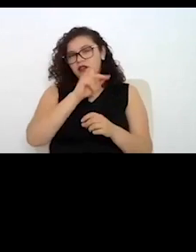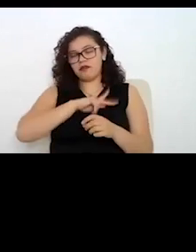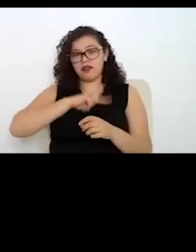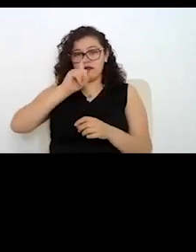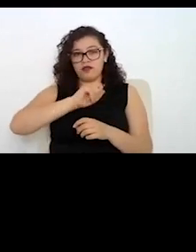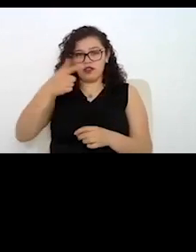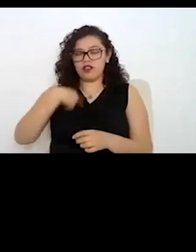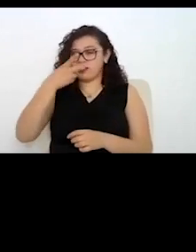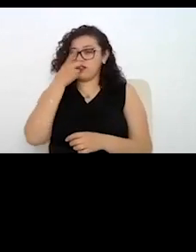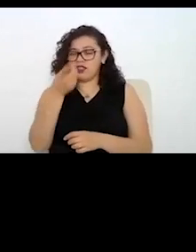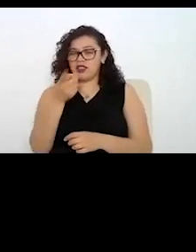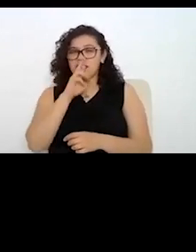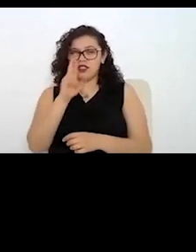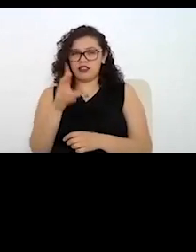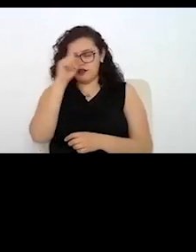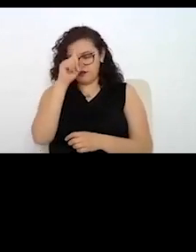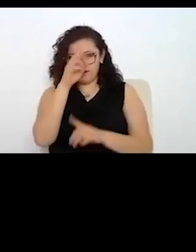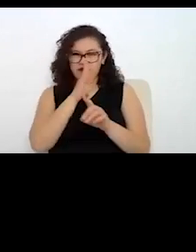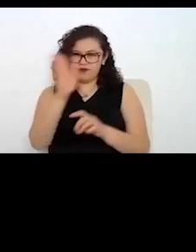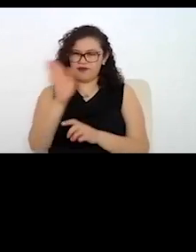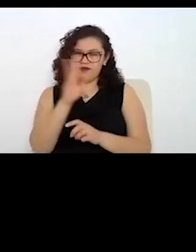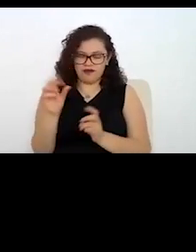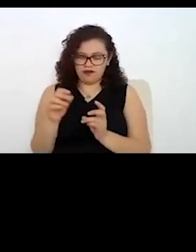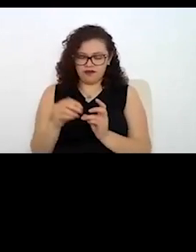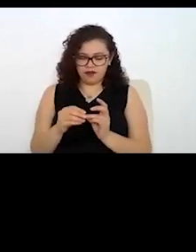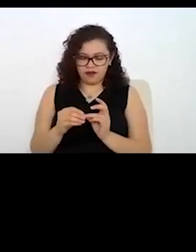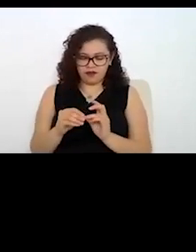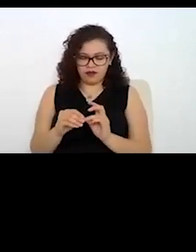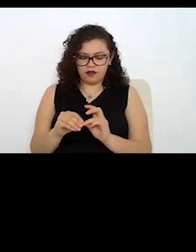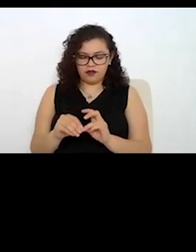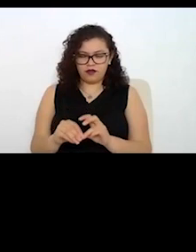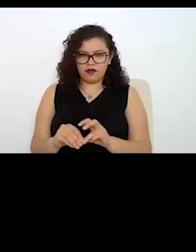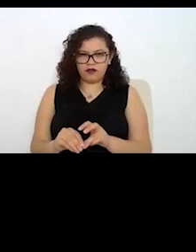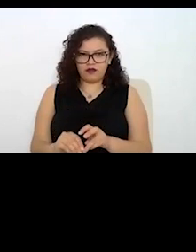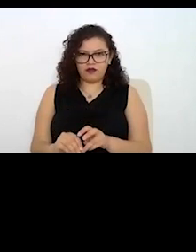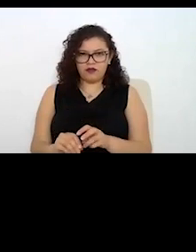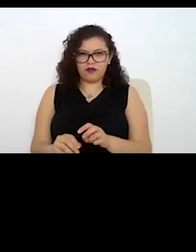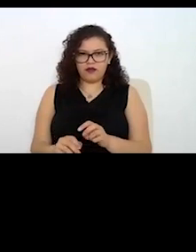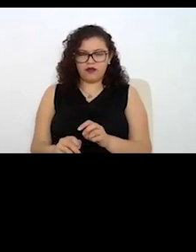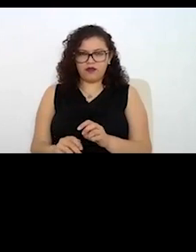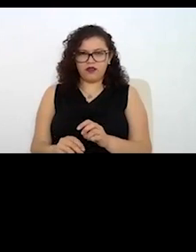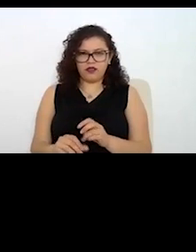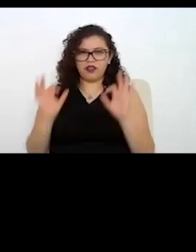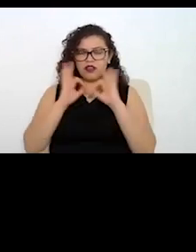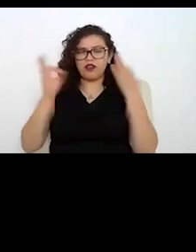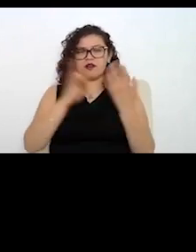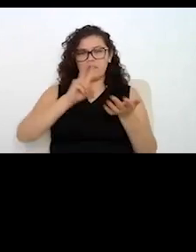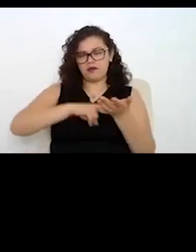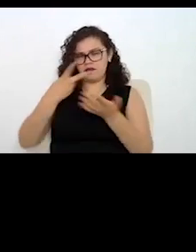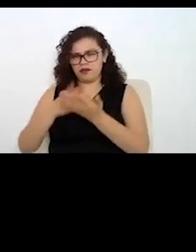darte una recomendación directa. Primero, la parte de la modalidad híbrida, sí se